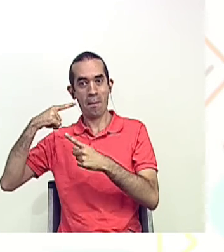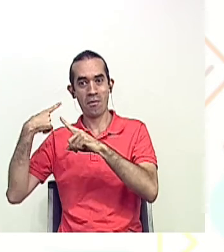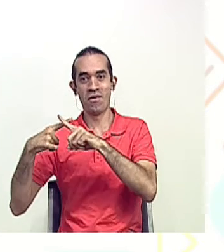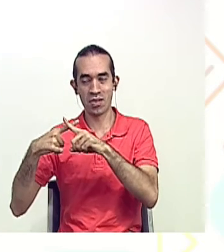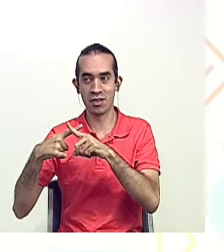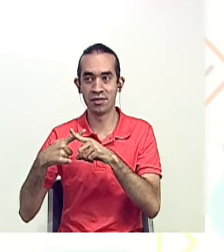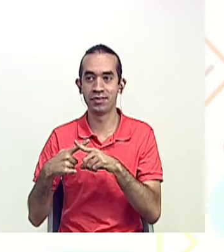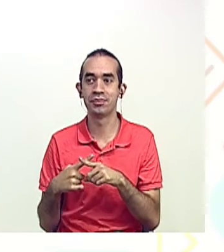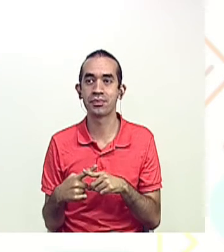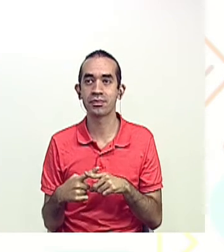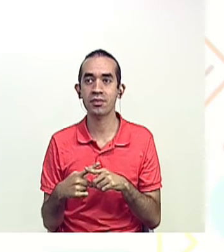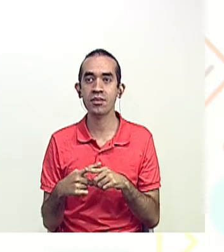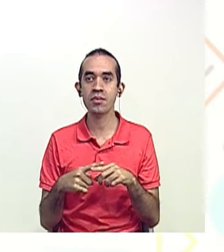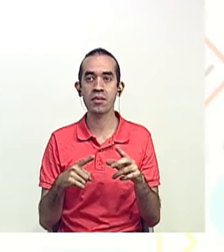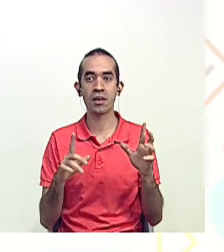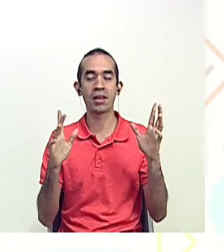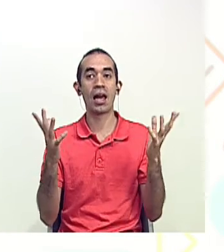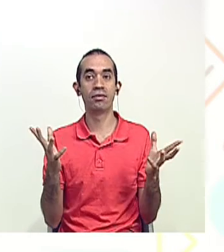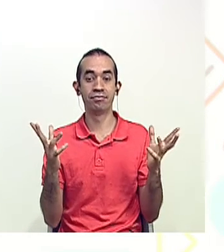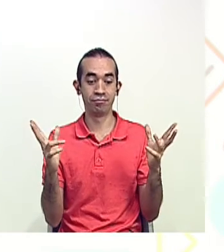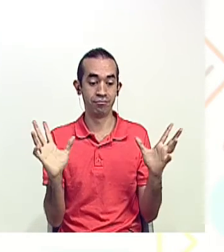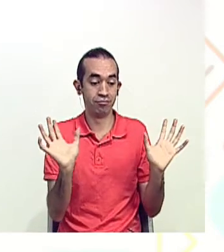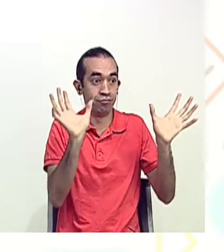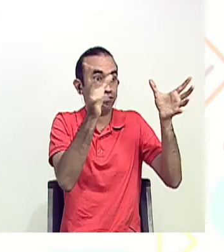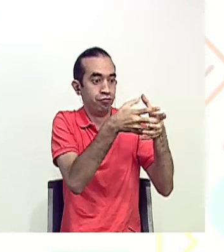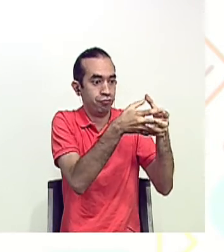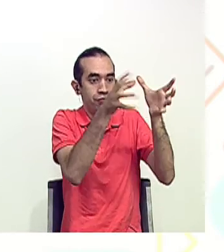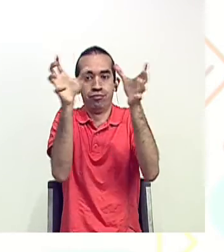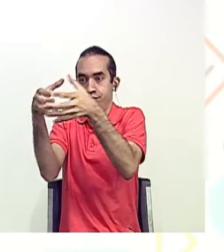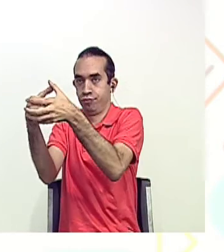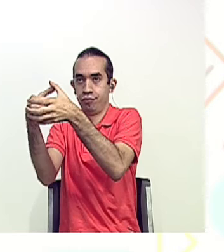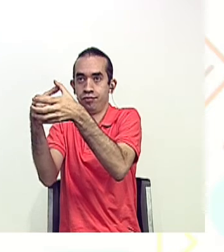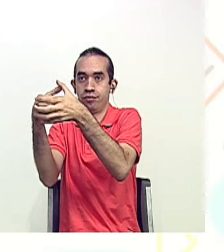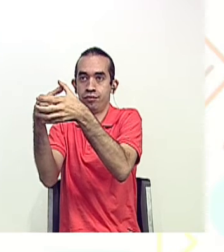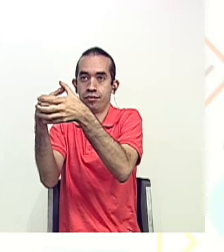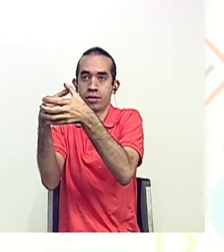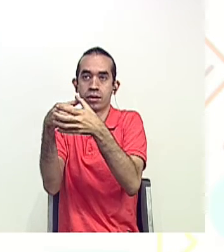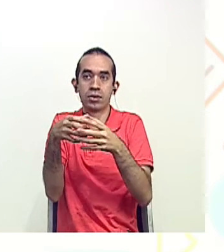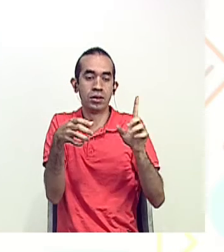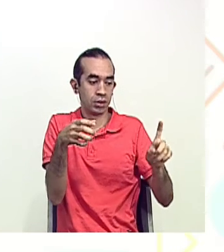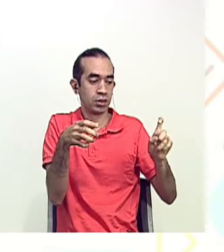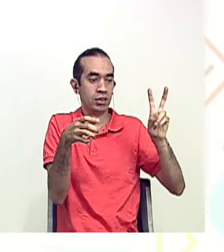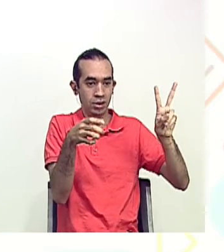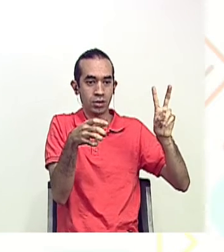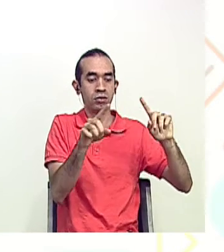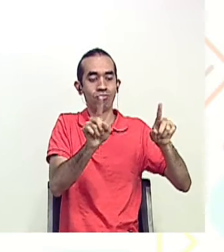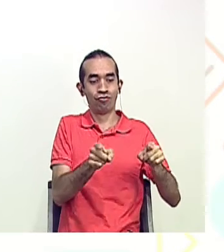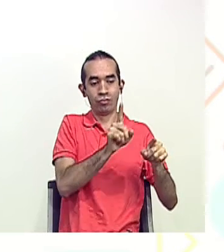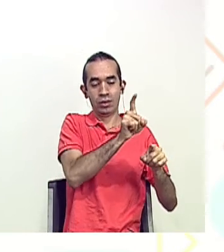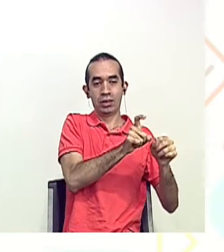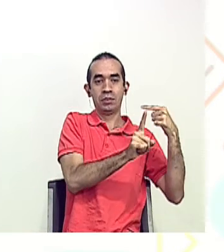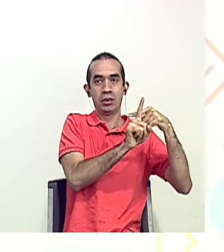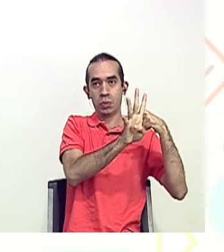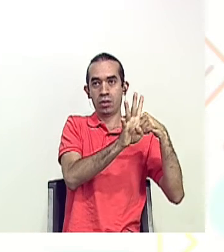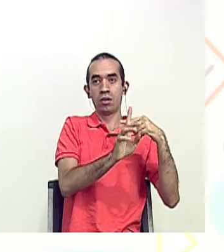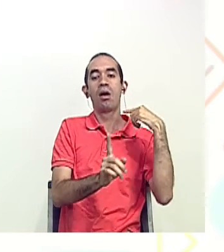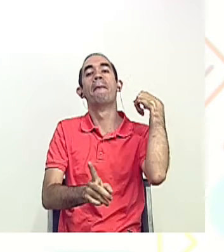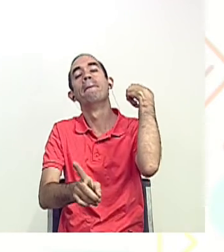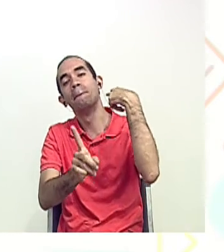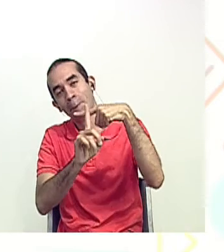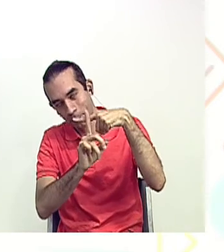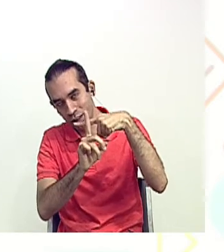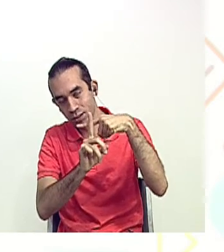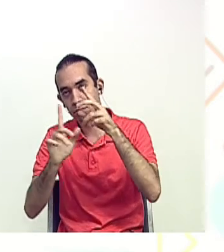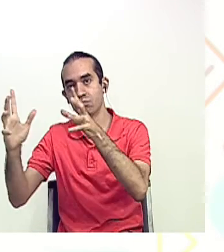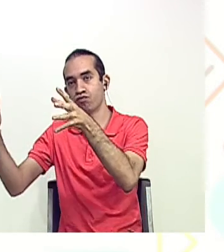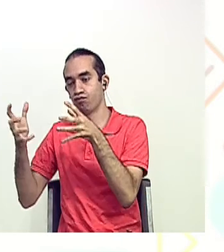Entonces, a la hora de agrupar, tendríamos x2 por x más 4 más 3 y x